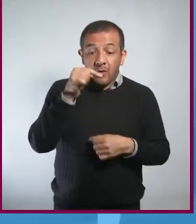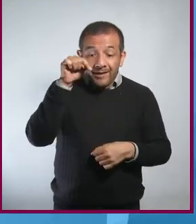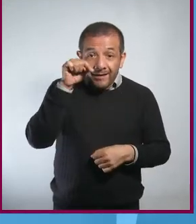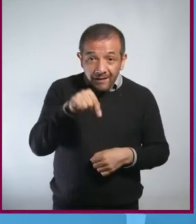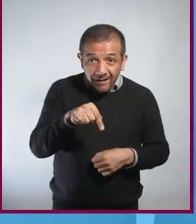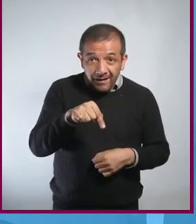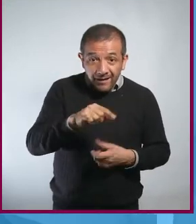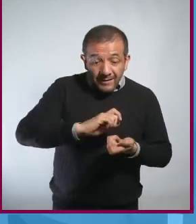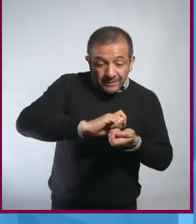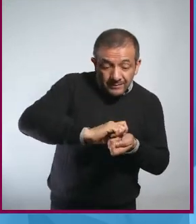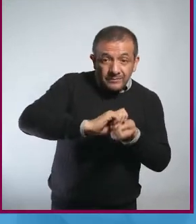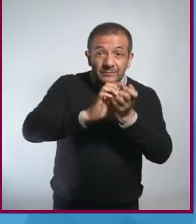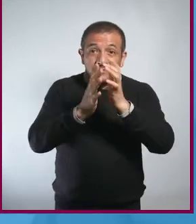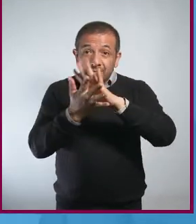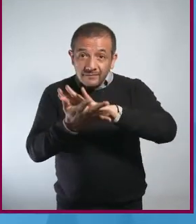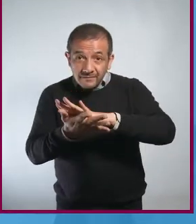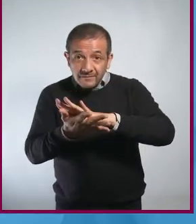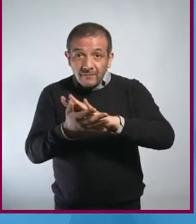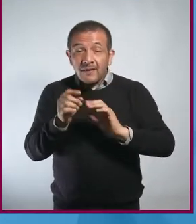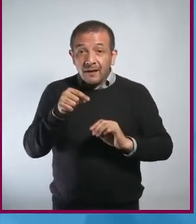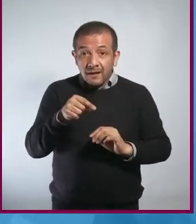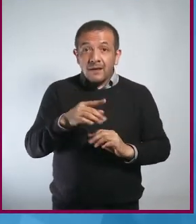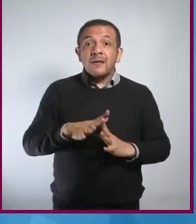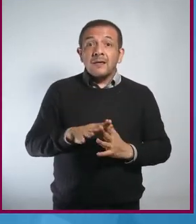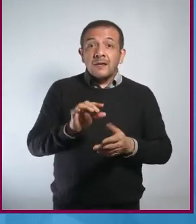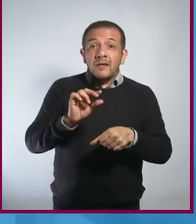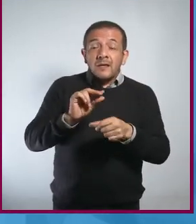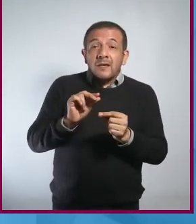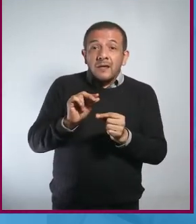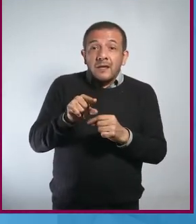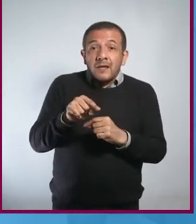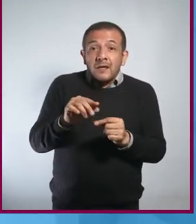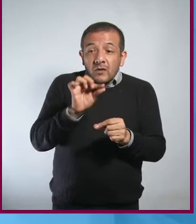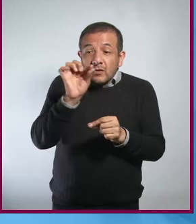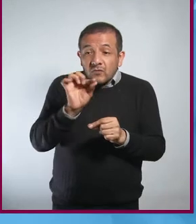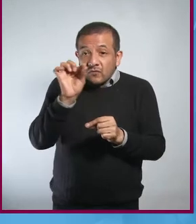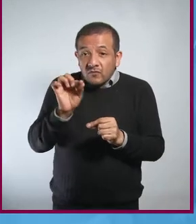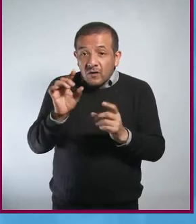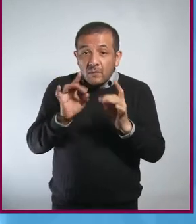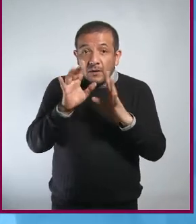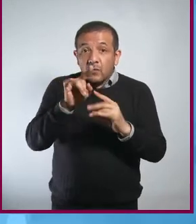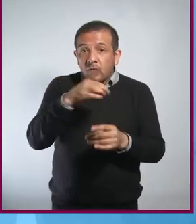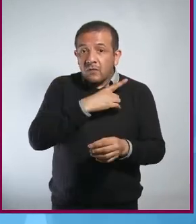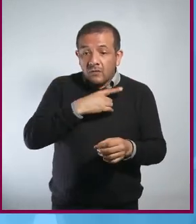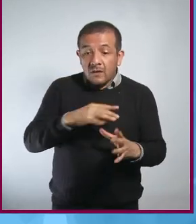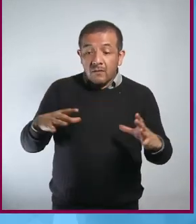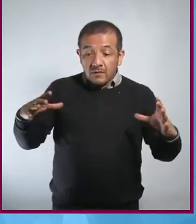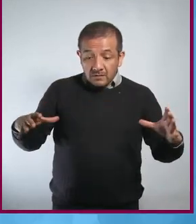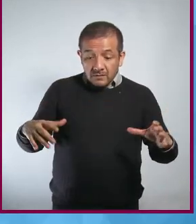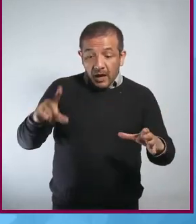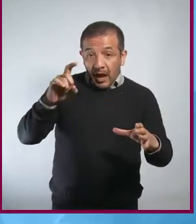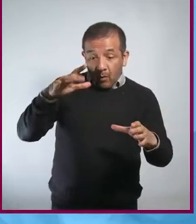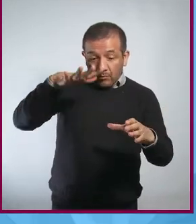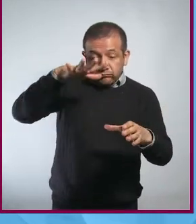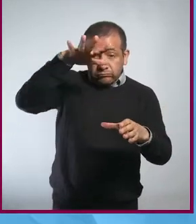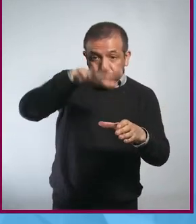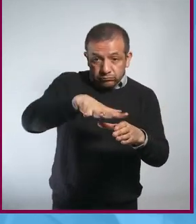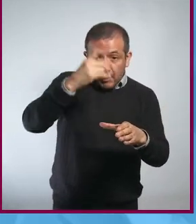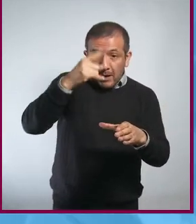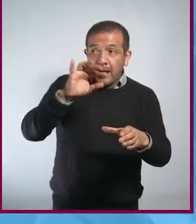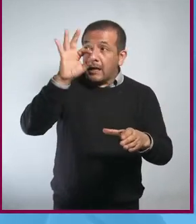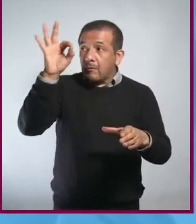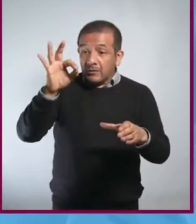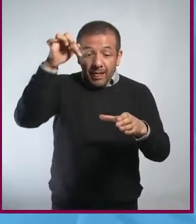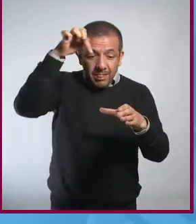se conviertan en criaderos de mosquitos. Tapa los tanques o depósitos de agua de uso doméstico para que no entre